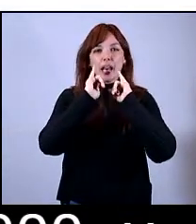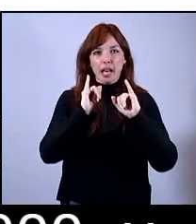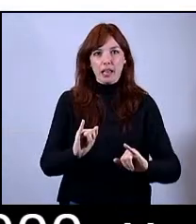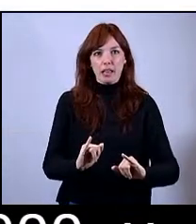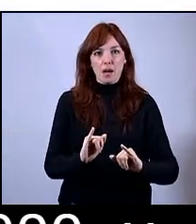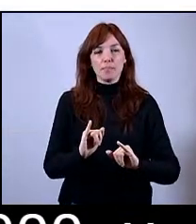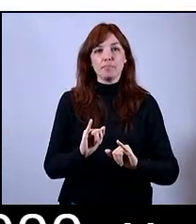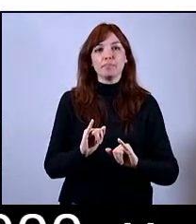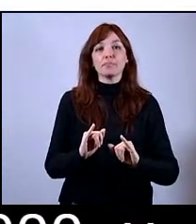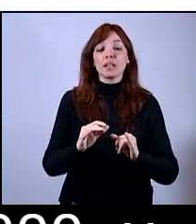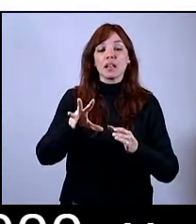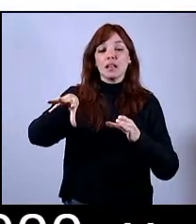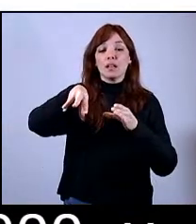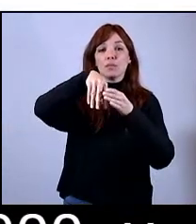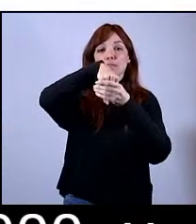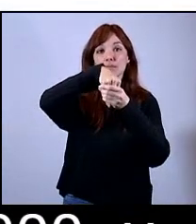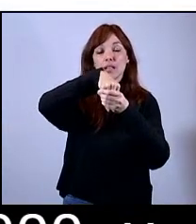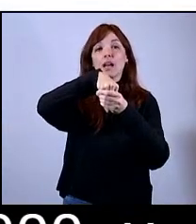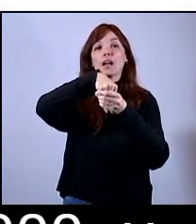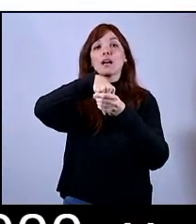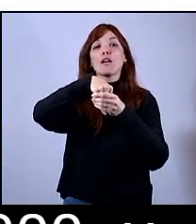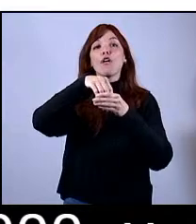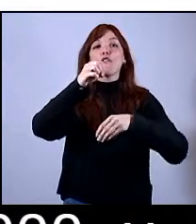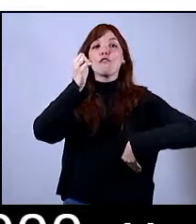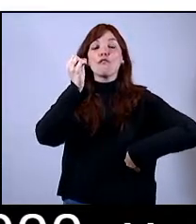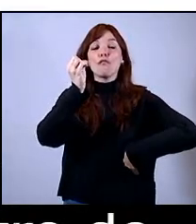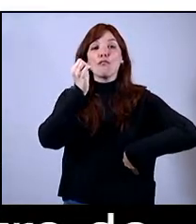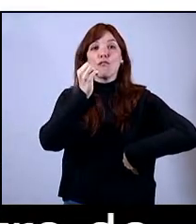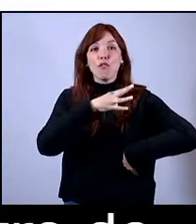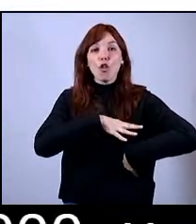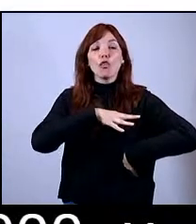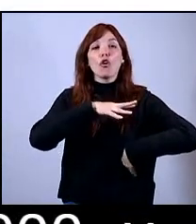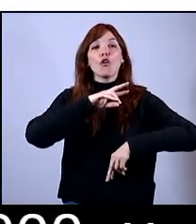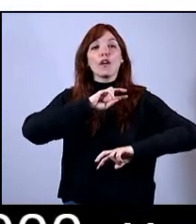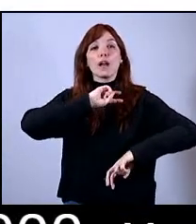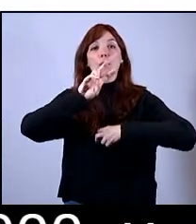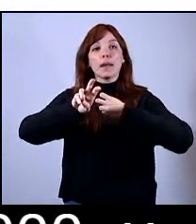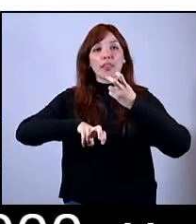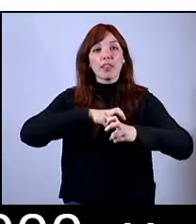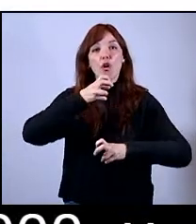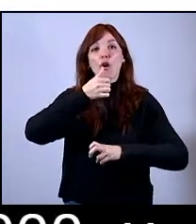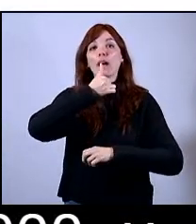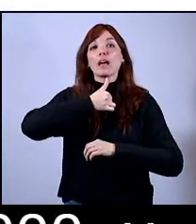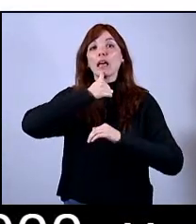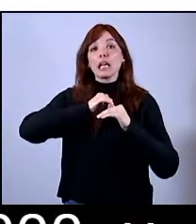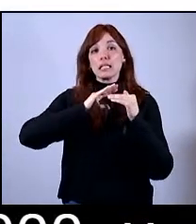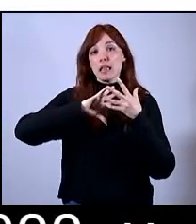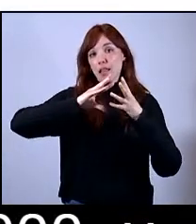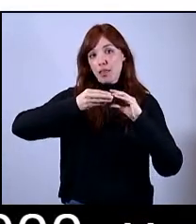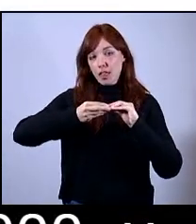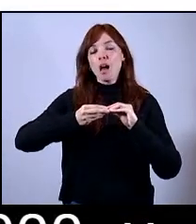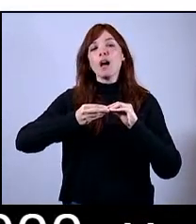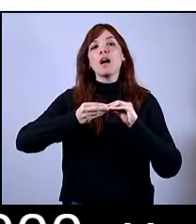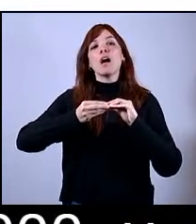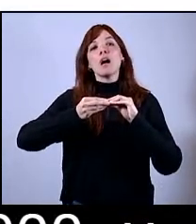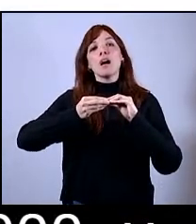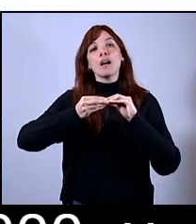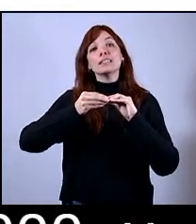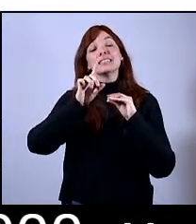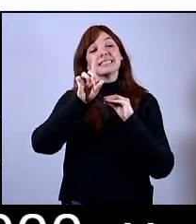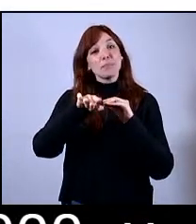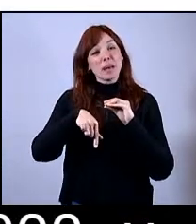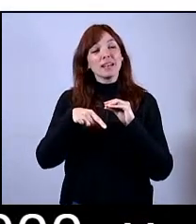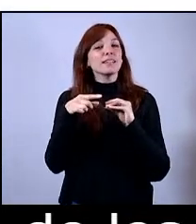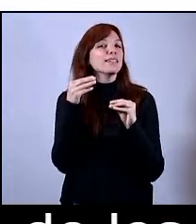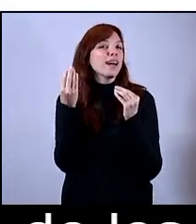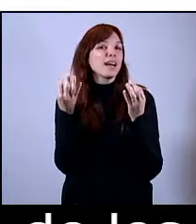Están incluidos dentro de los fondos de recuperación y resiliencia, y lo que se